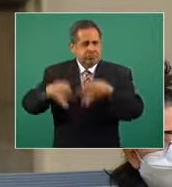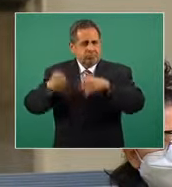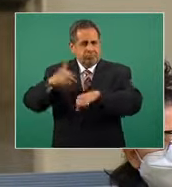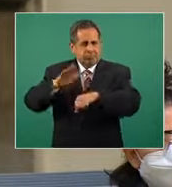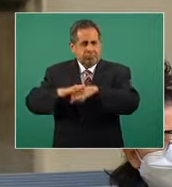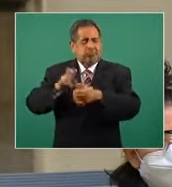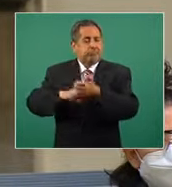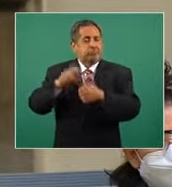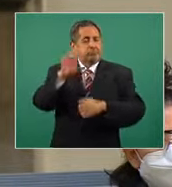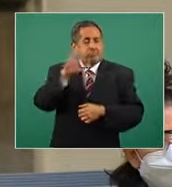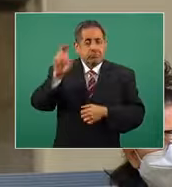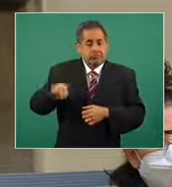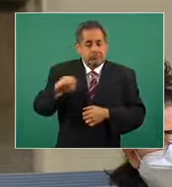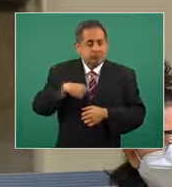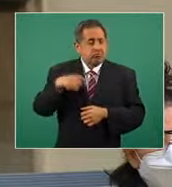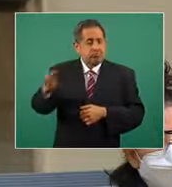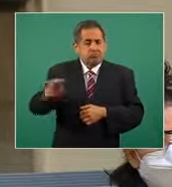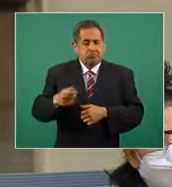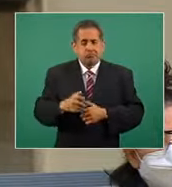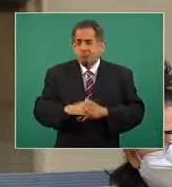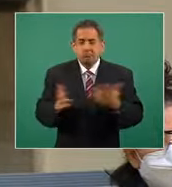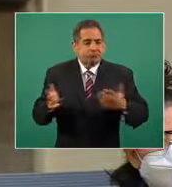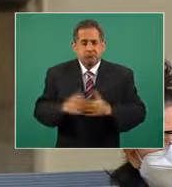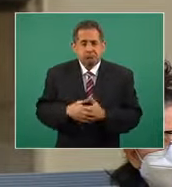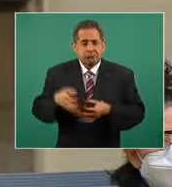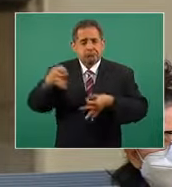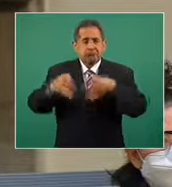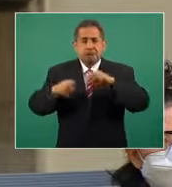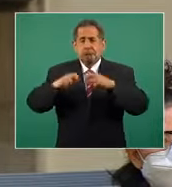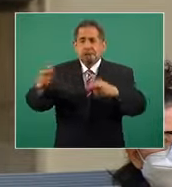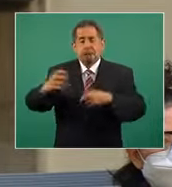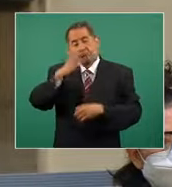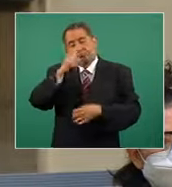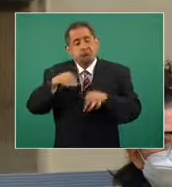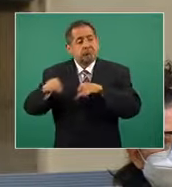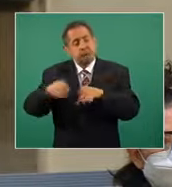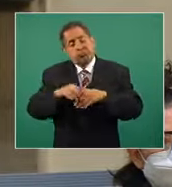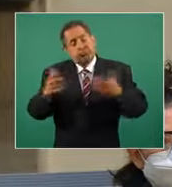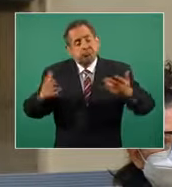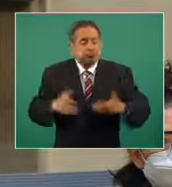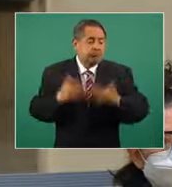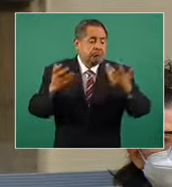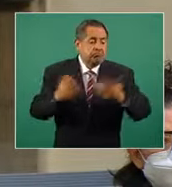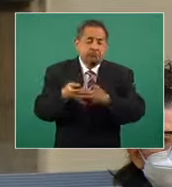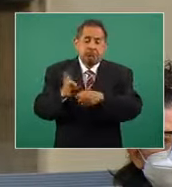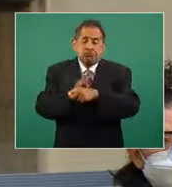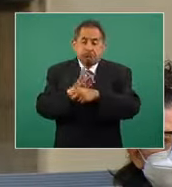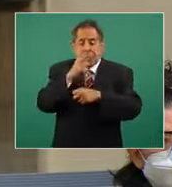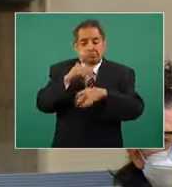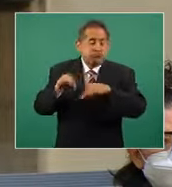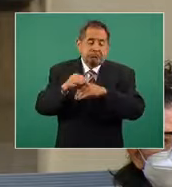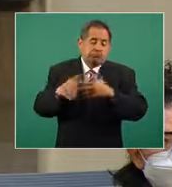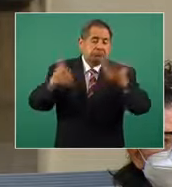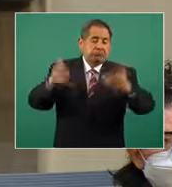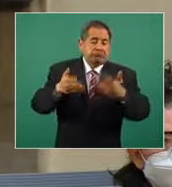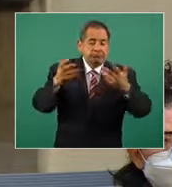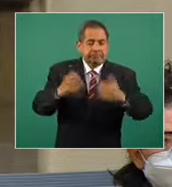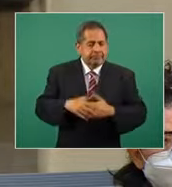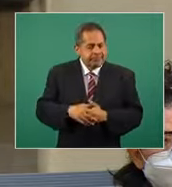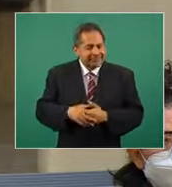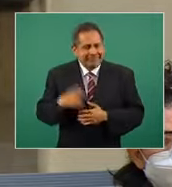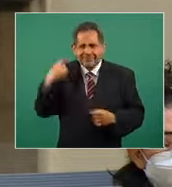Administrativo de Cancún, y es hasta hoy que los magistrados no pueden trabajar asegurando que por la pandemia. Estamos ya